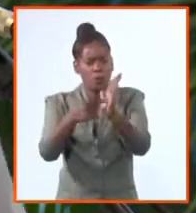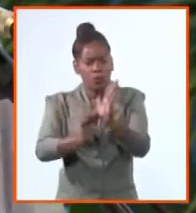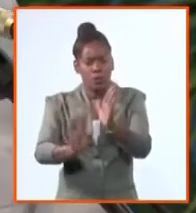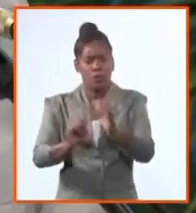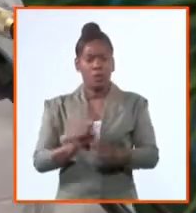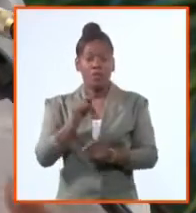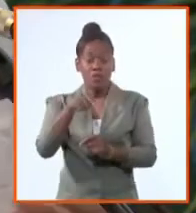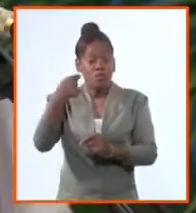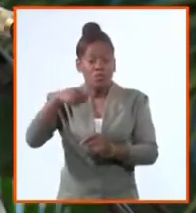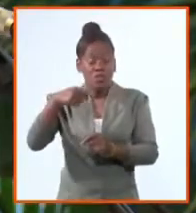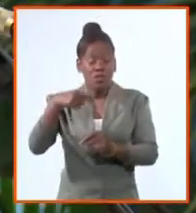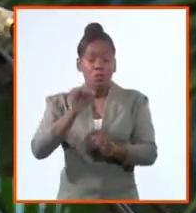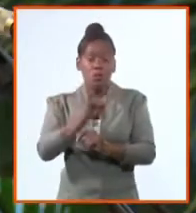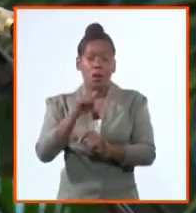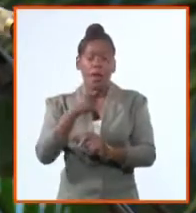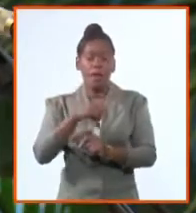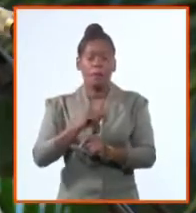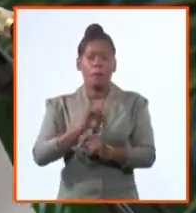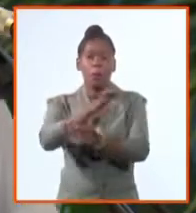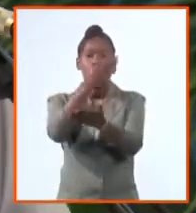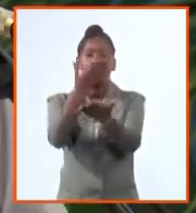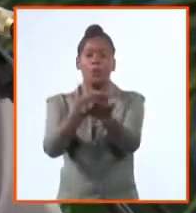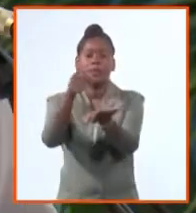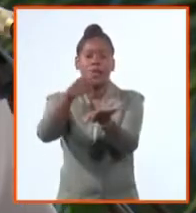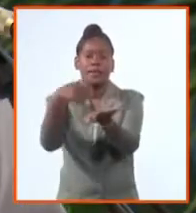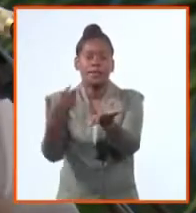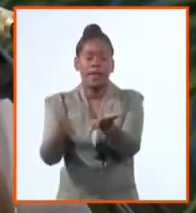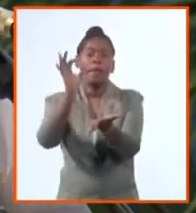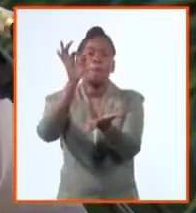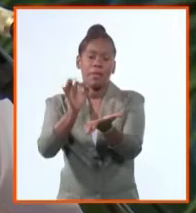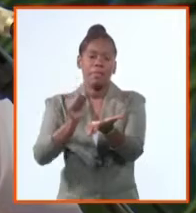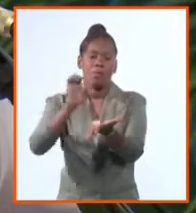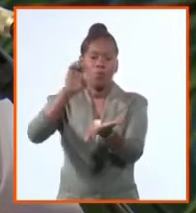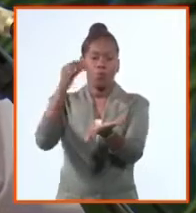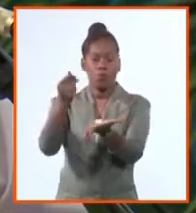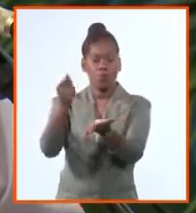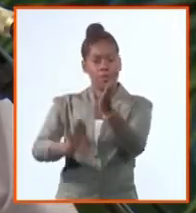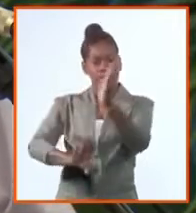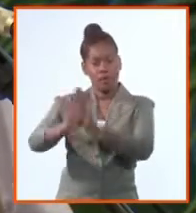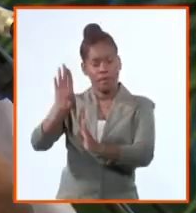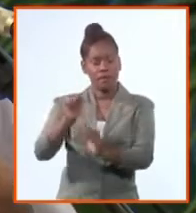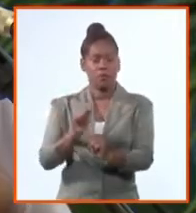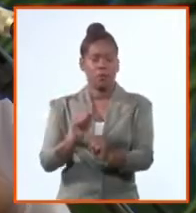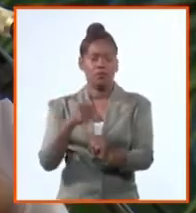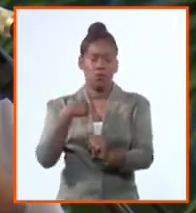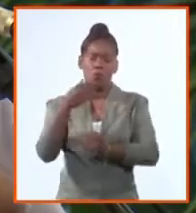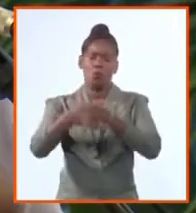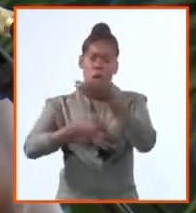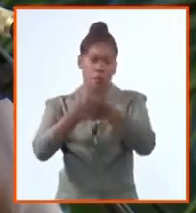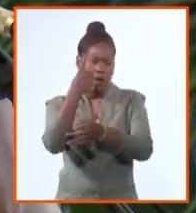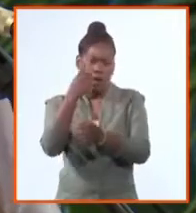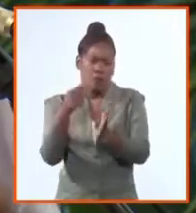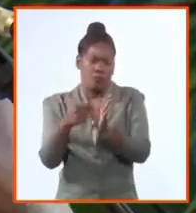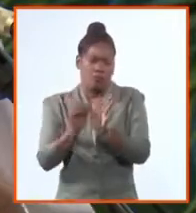de escribir sobre estos temas o de proponer sobre estos temas. Y voy a hablar ahora en